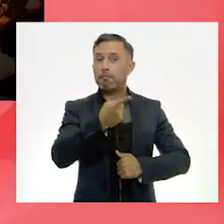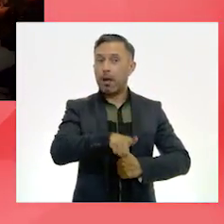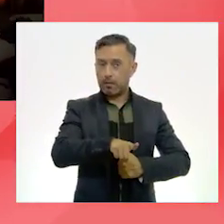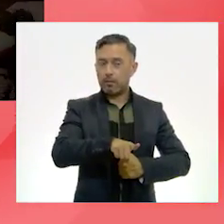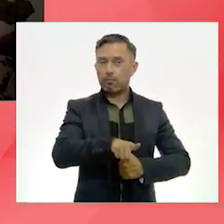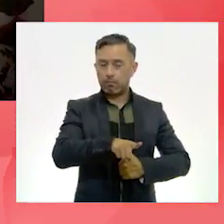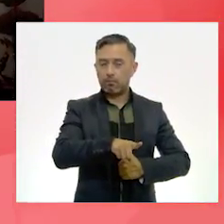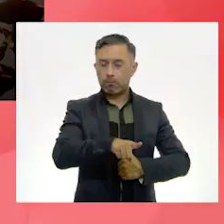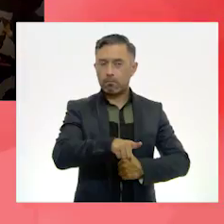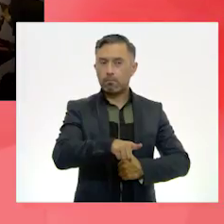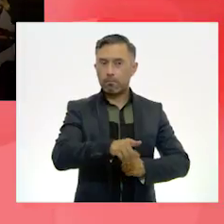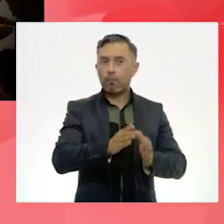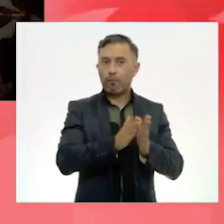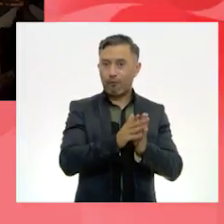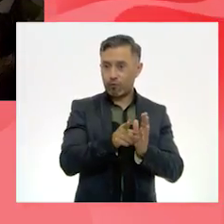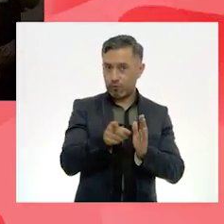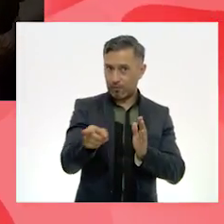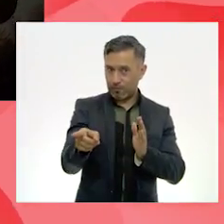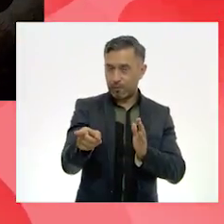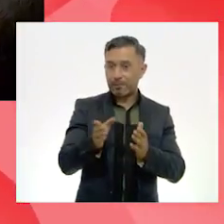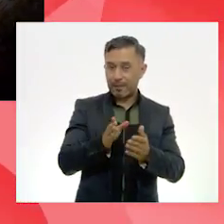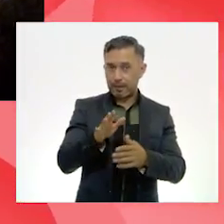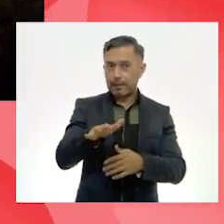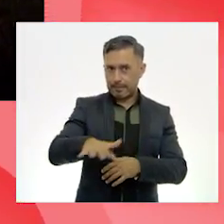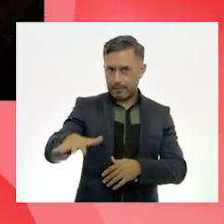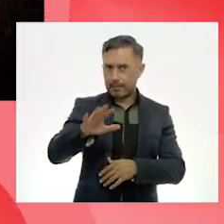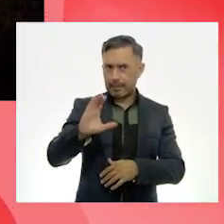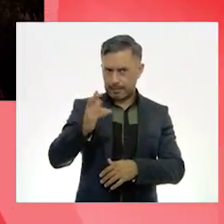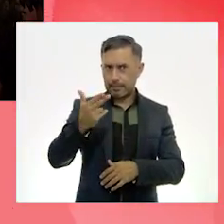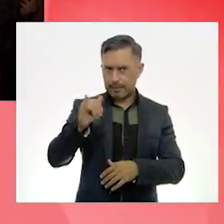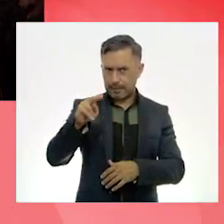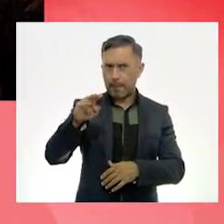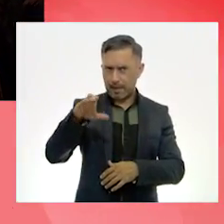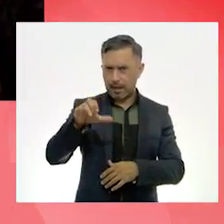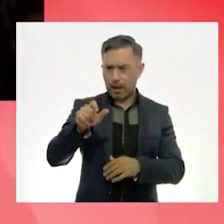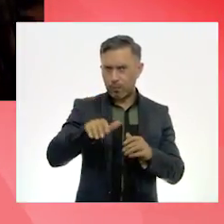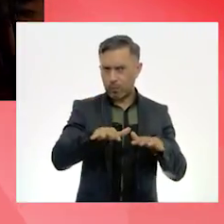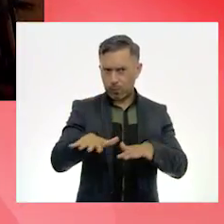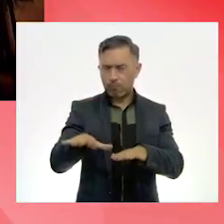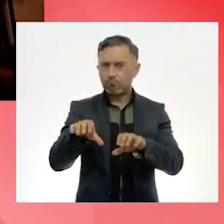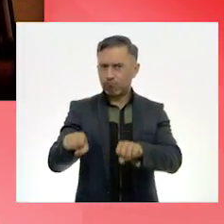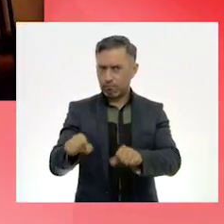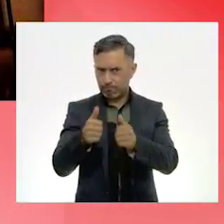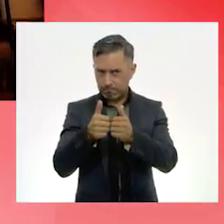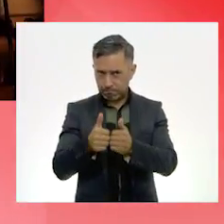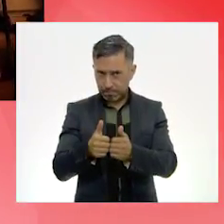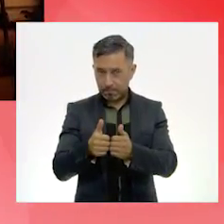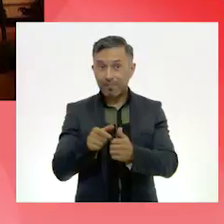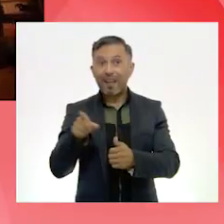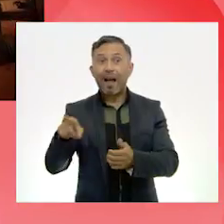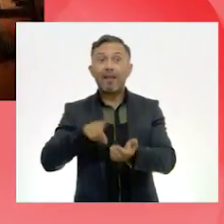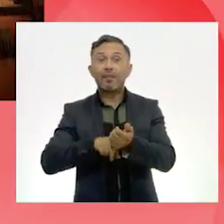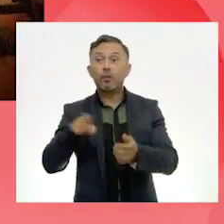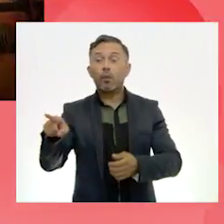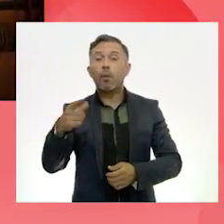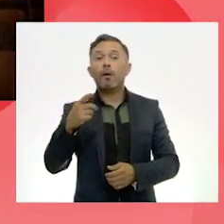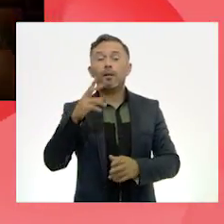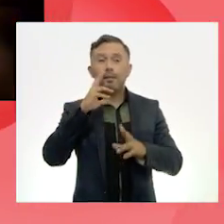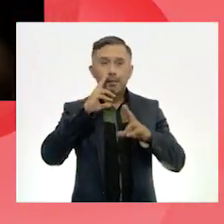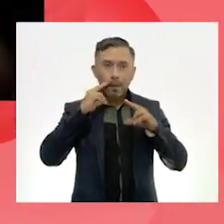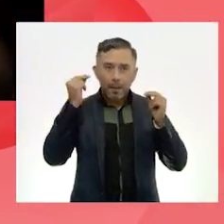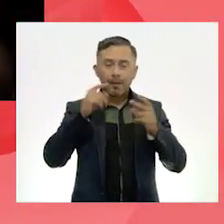que formara plaza en el lugar, en Chinameca, mientras Zapata, Guajardo y otros